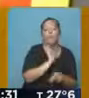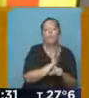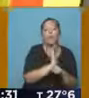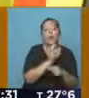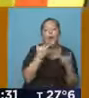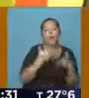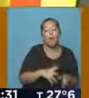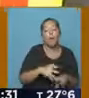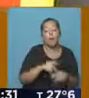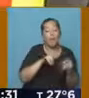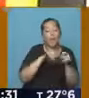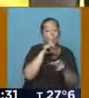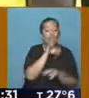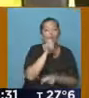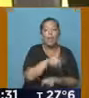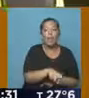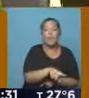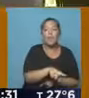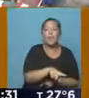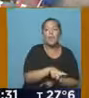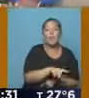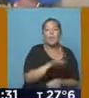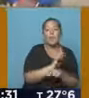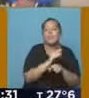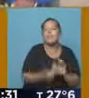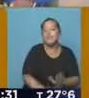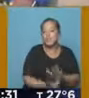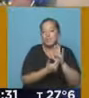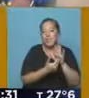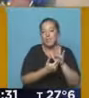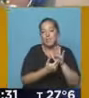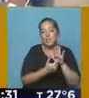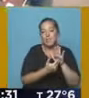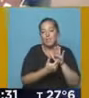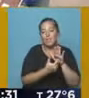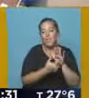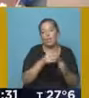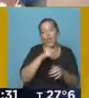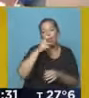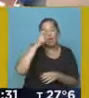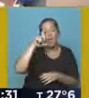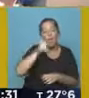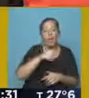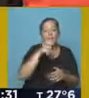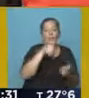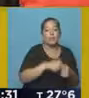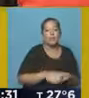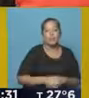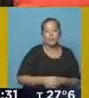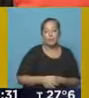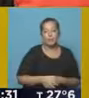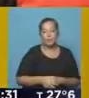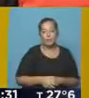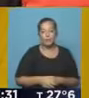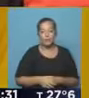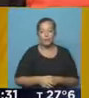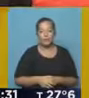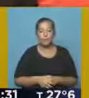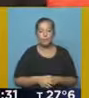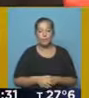sierra el ecuador de quito donde estaba la fortaleza central del correísmo es el mundo empresario en la costa y el mundo tradicional